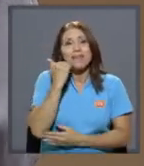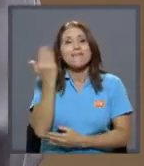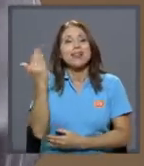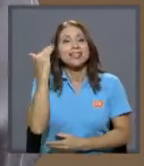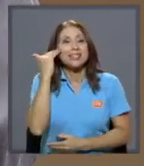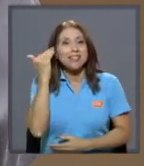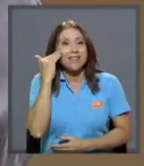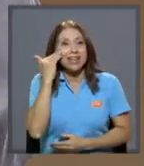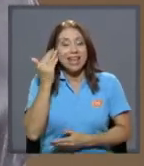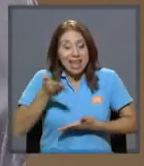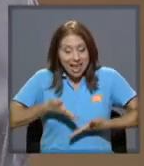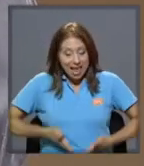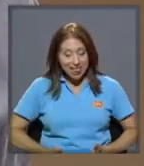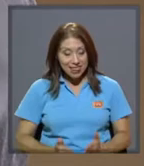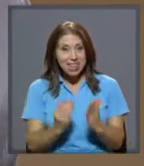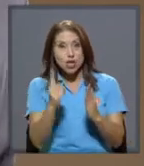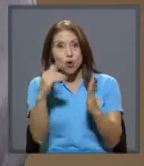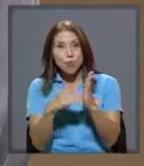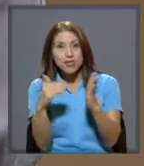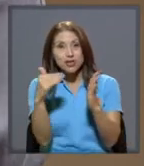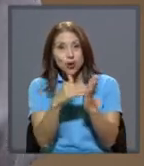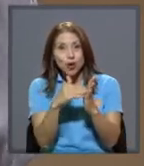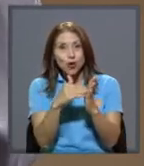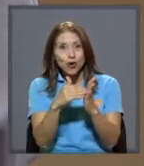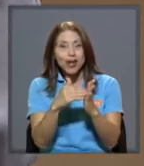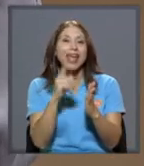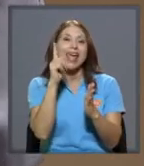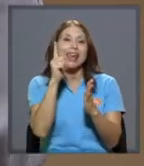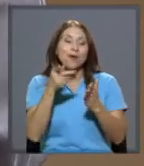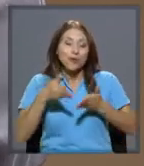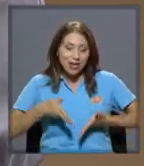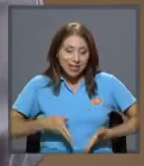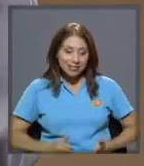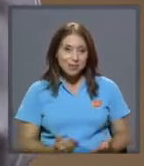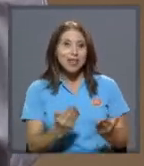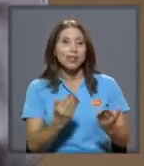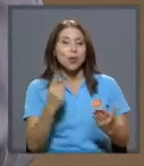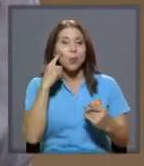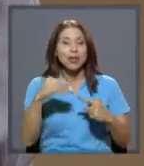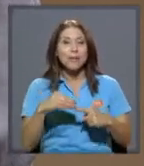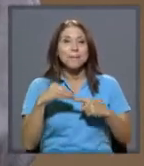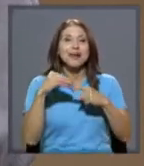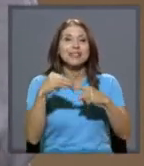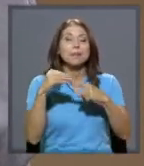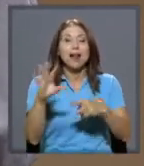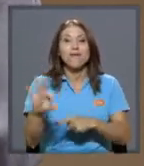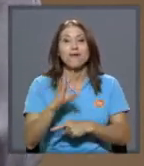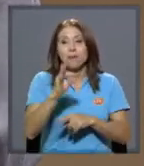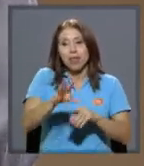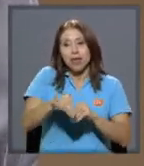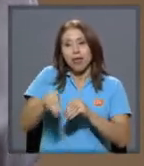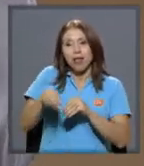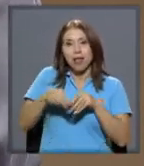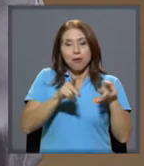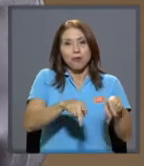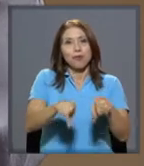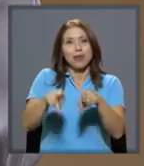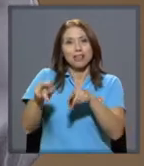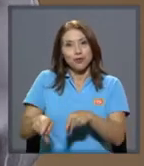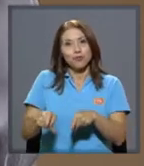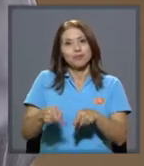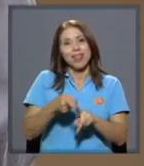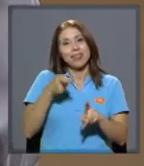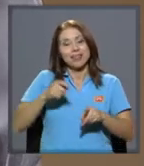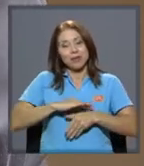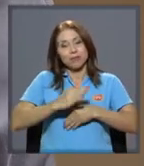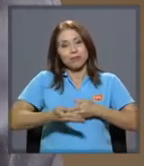que el niño millón venía de un nacimiento porque la principal fuente o el principal foco del crecimiento poblacional provenía